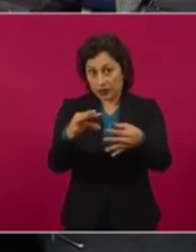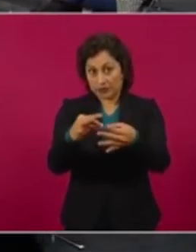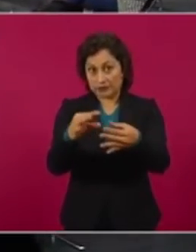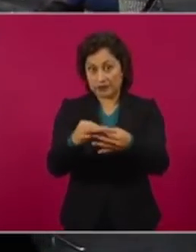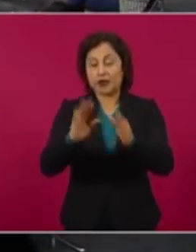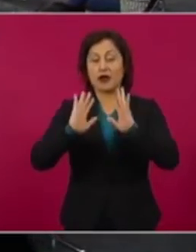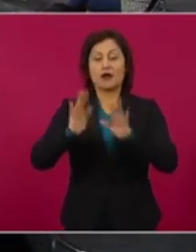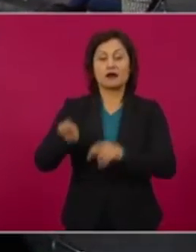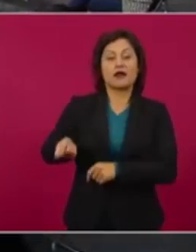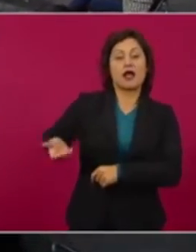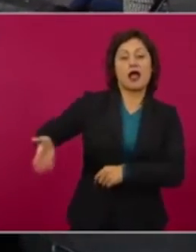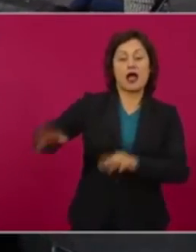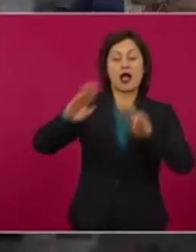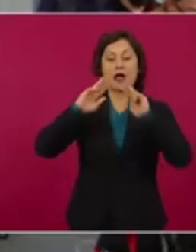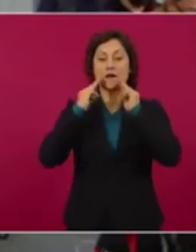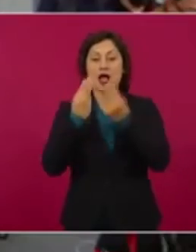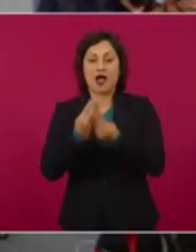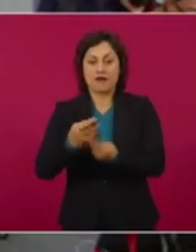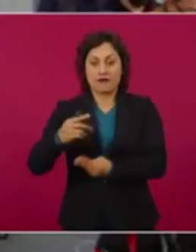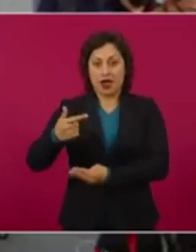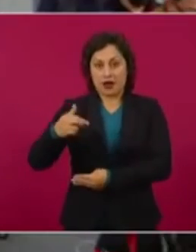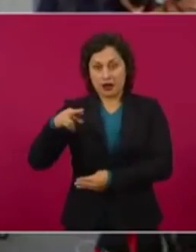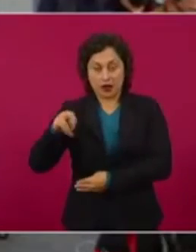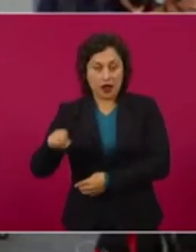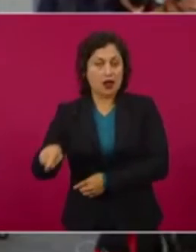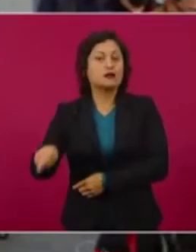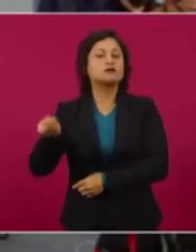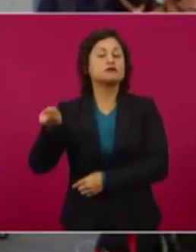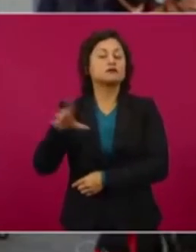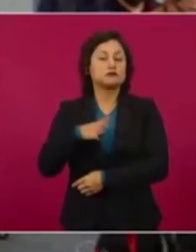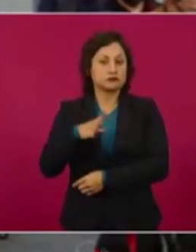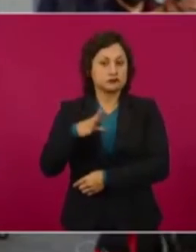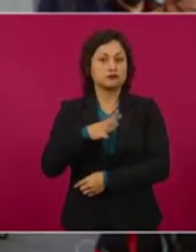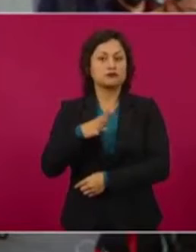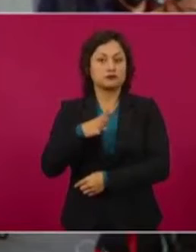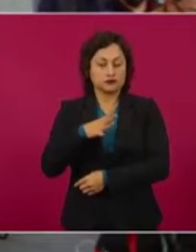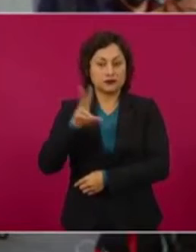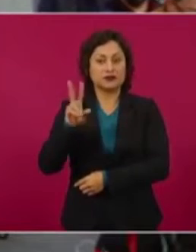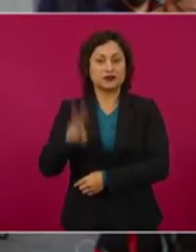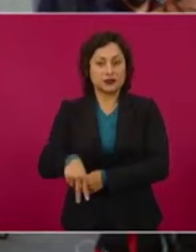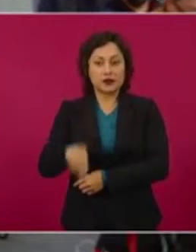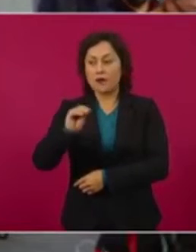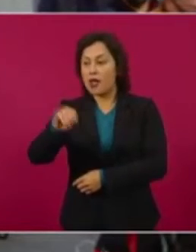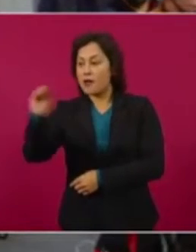mafia agraria, ¿no? Que constantemente está operando en el lugar.